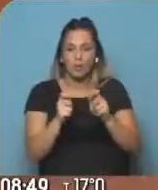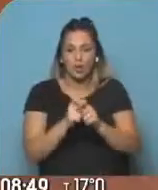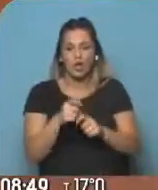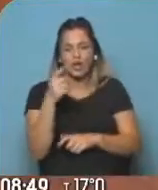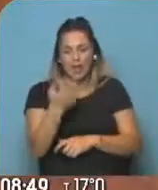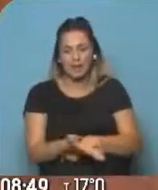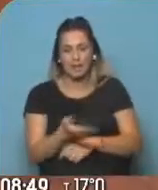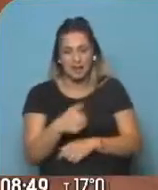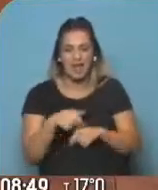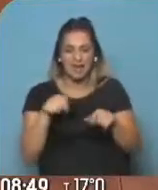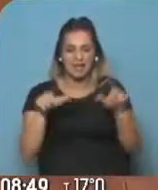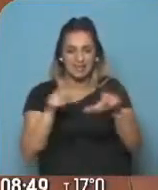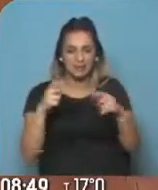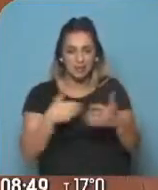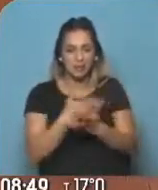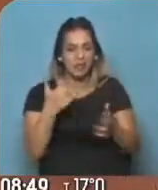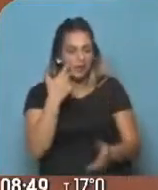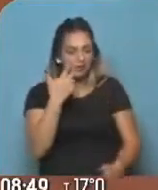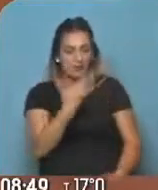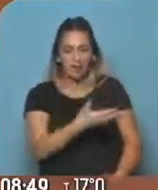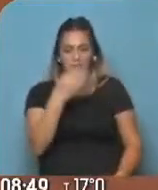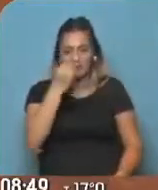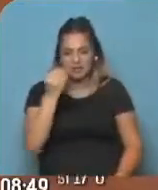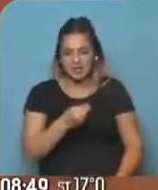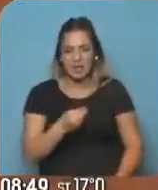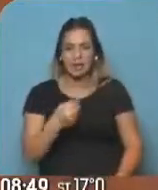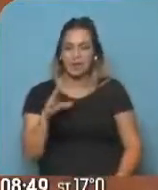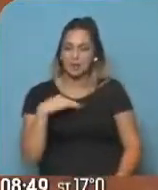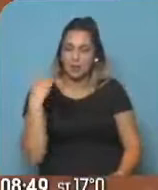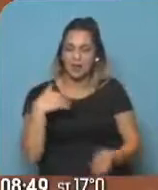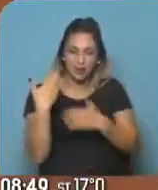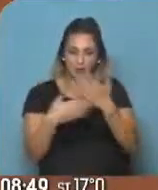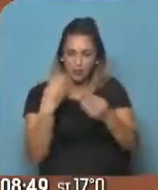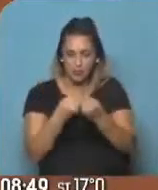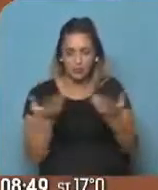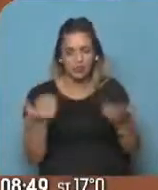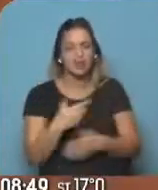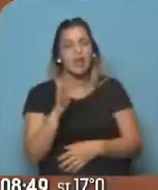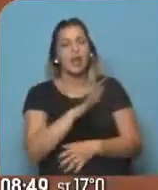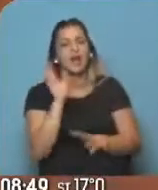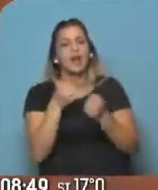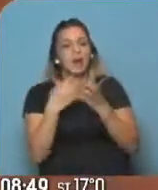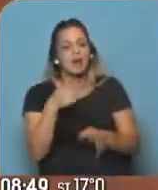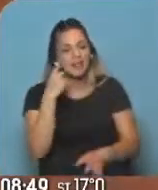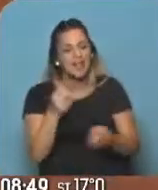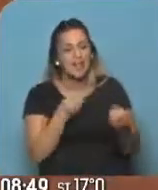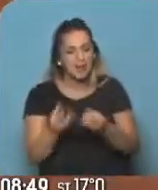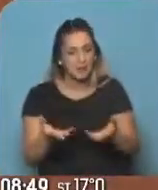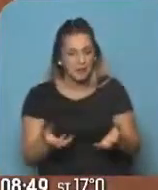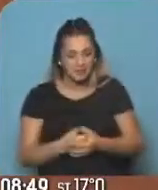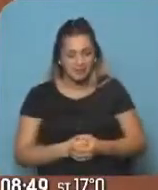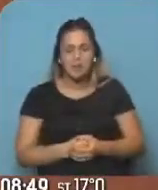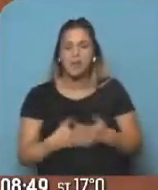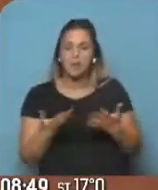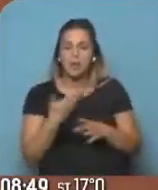medio se emite aquí por la televisión pública los sábados programa multipremiado entre otros martín fierro o láser todo el día muchísimas gracias bueno lo